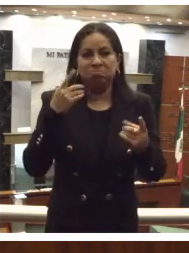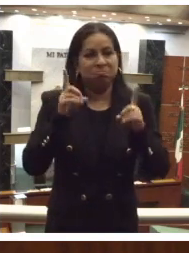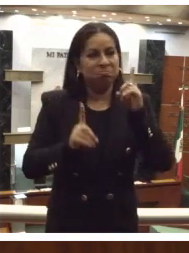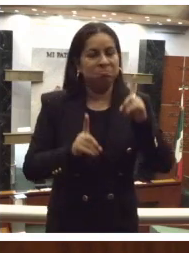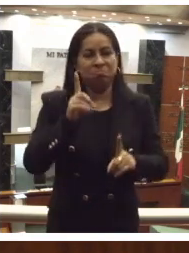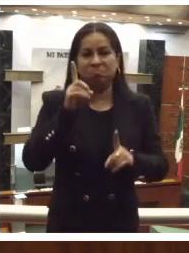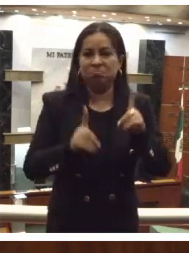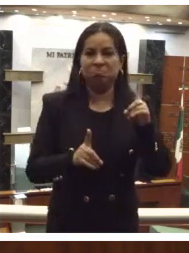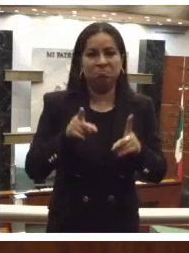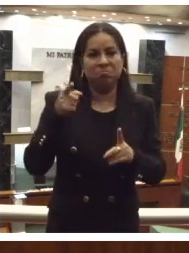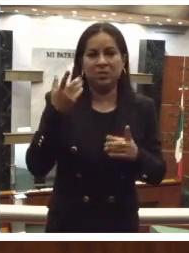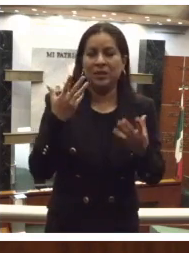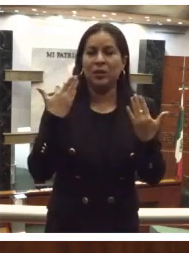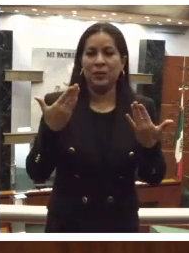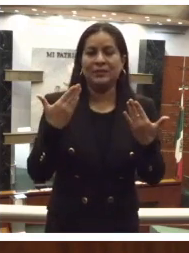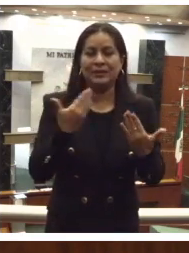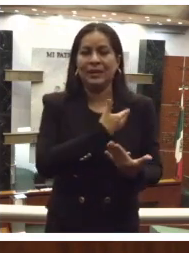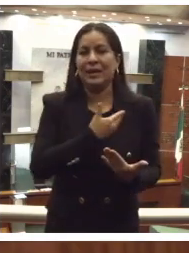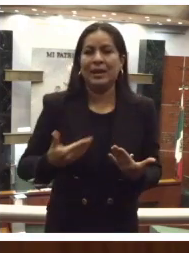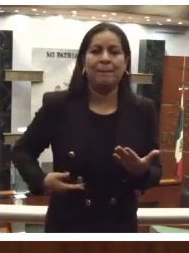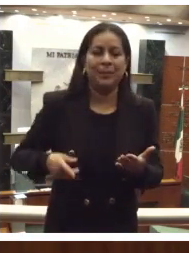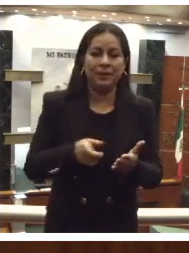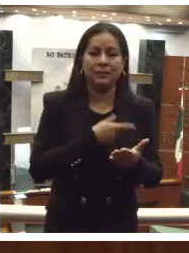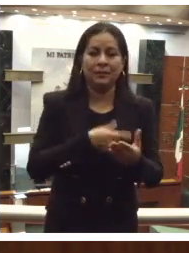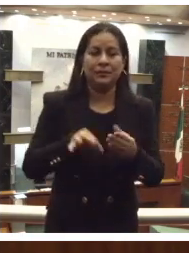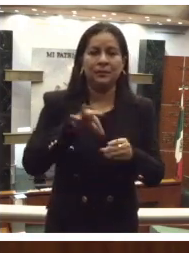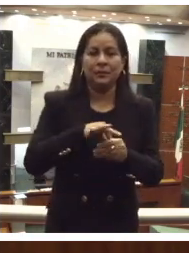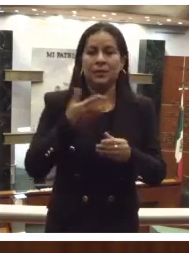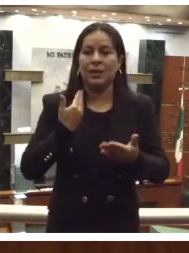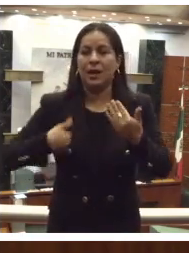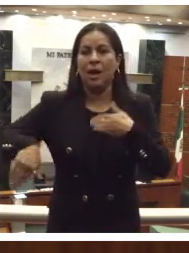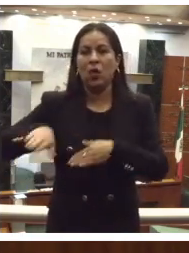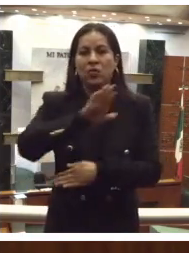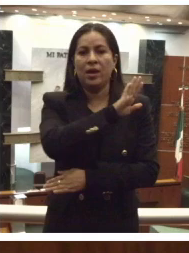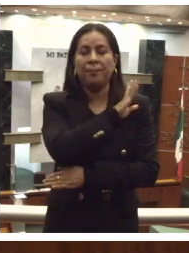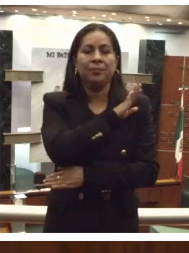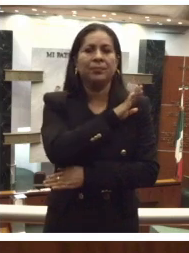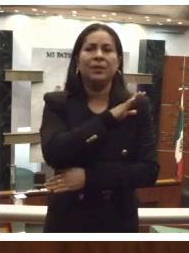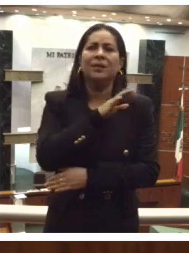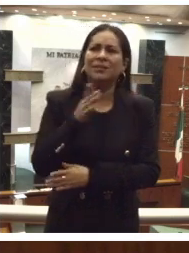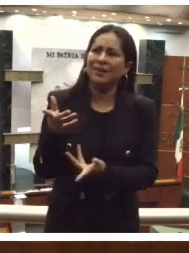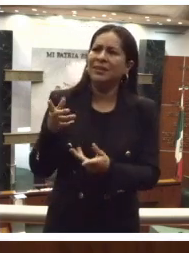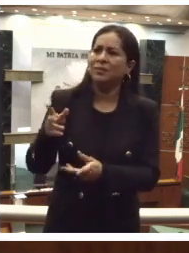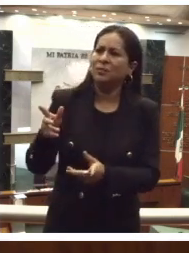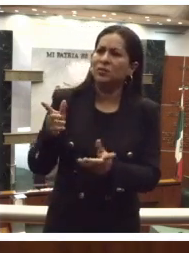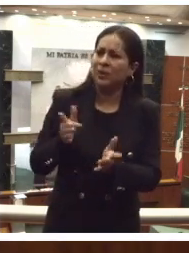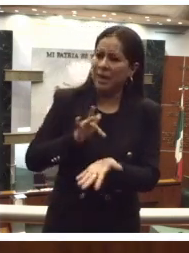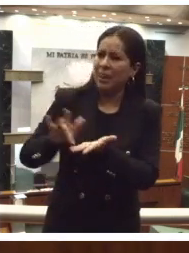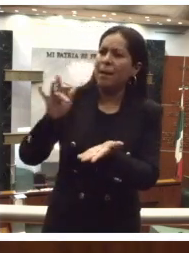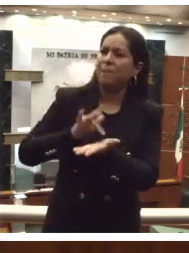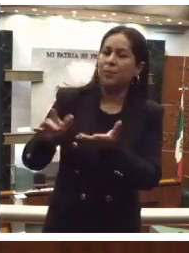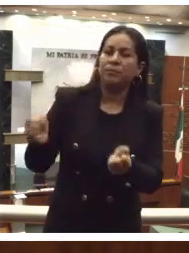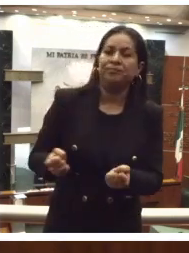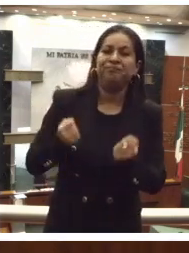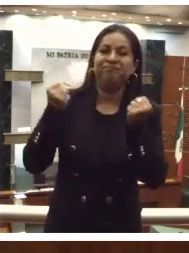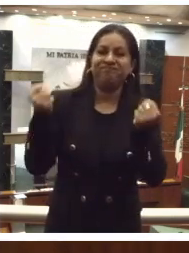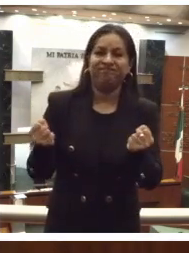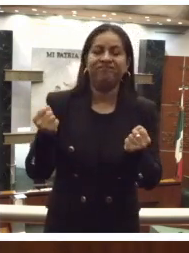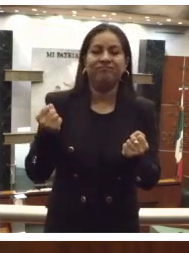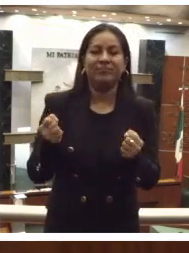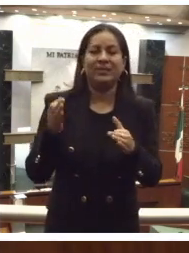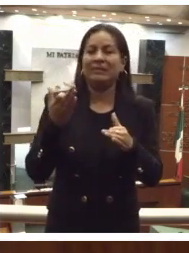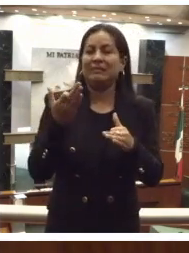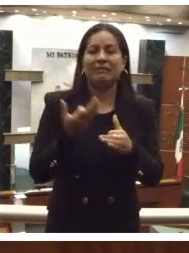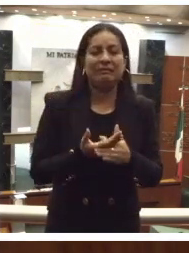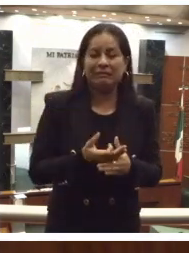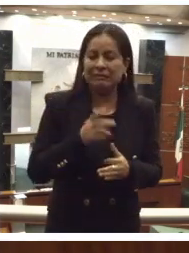a nuestra gran presidenta electa, la doctora Claudia Sheinbaum Pardo. Le dimos el respaldo y la certeza de casi